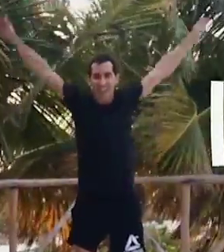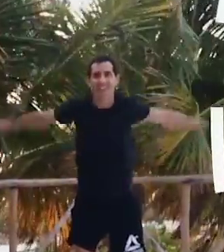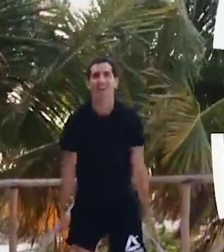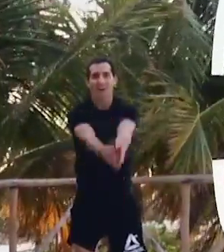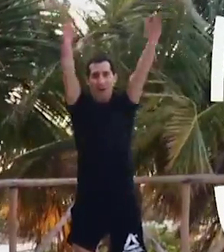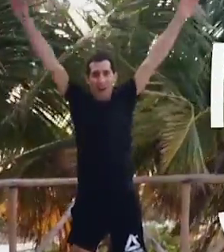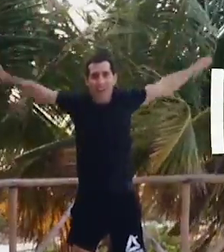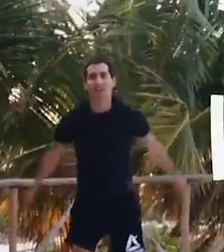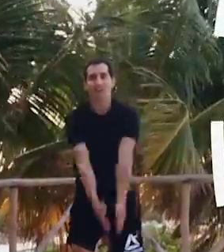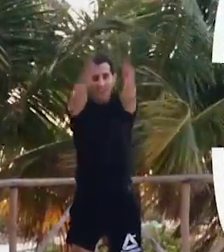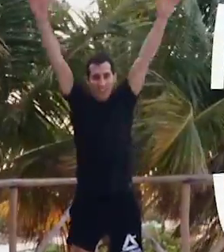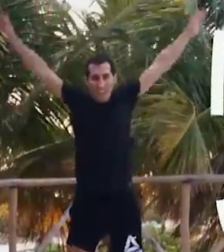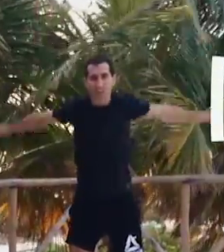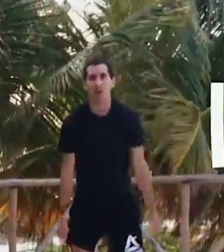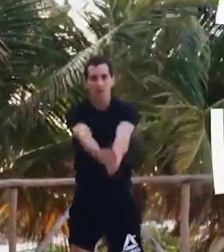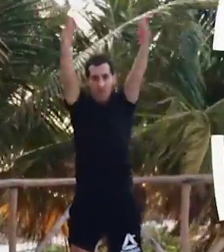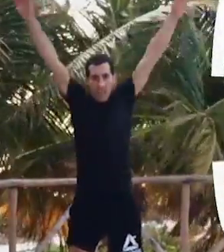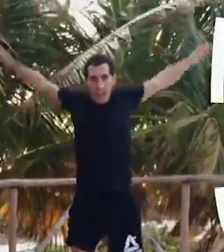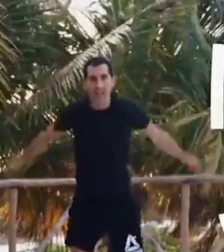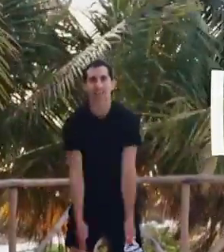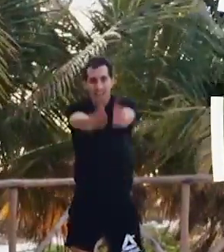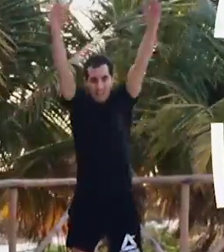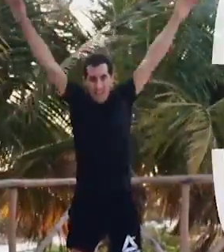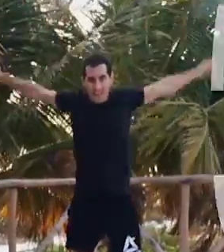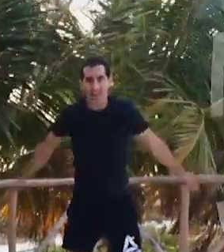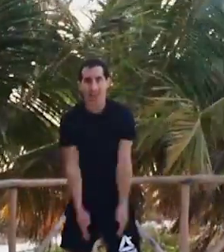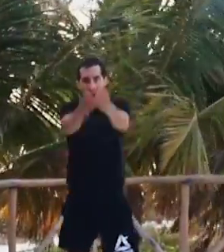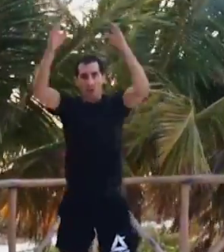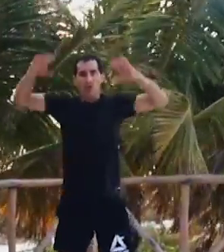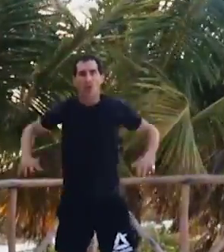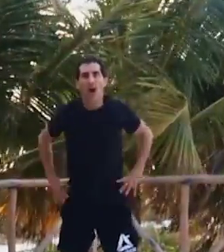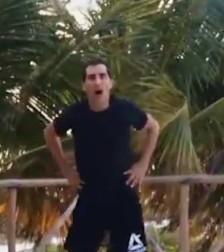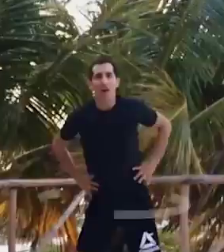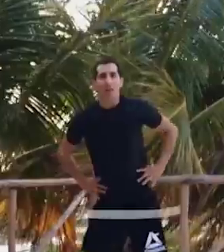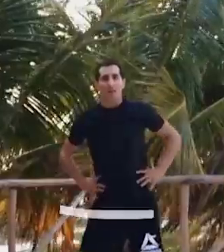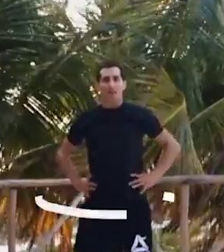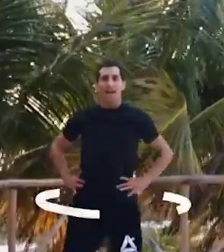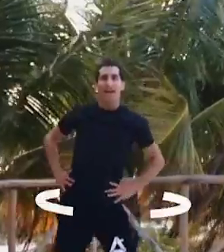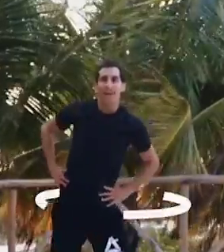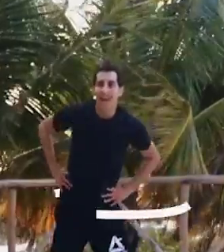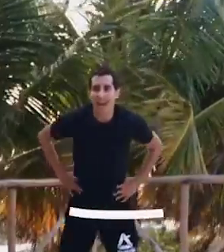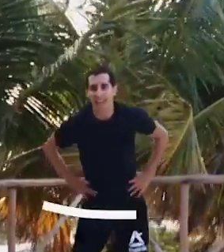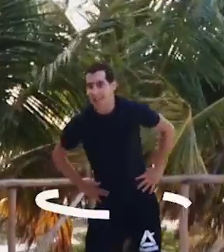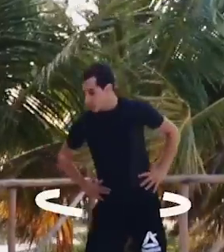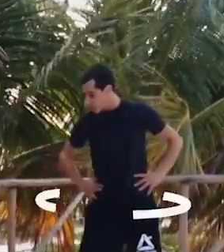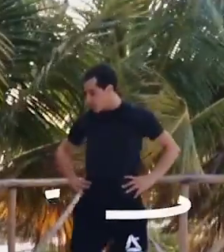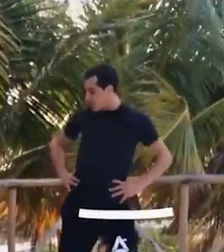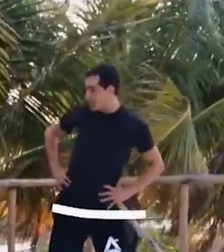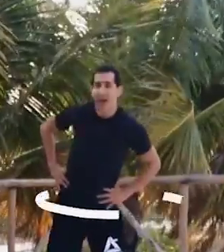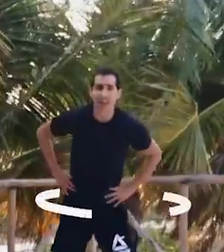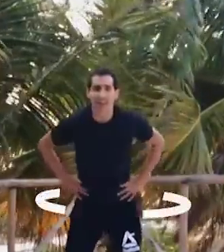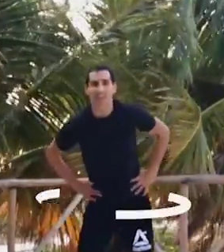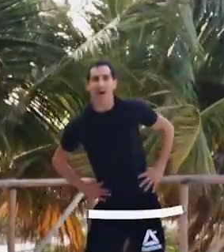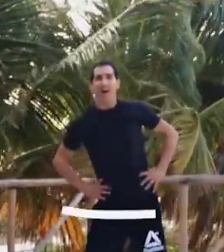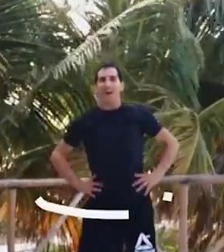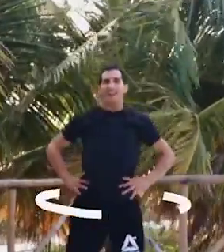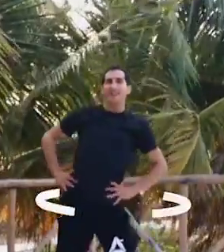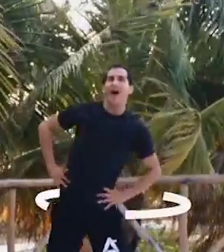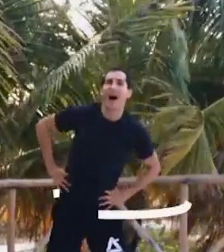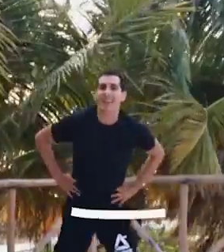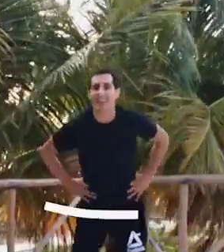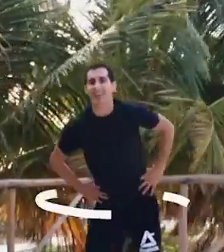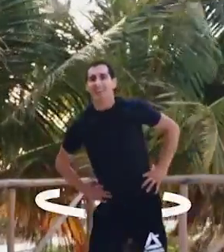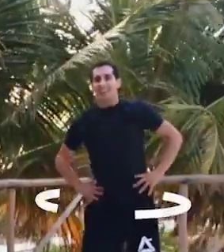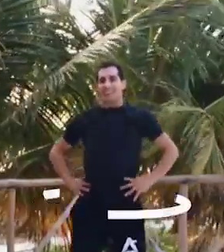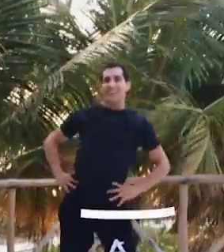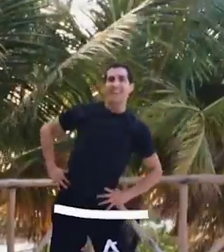3, 4, 5, 6, 7, 8 Ahora moviendo la cadera, tenemos un invitado el día de hoy